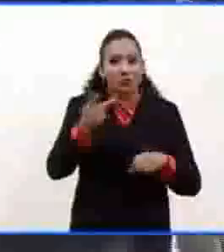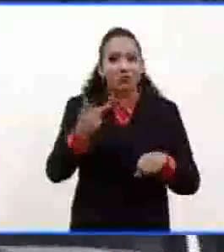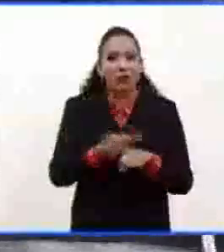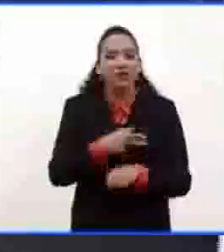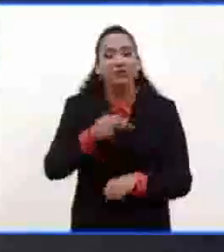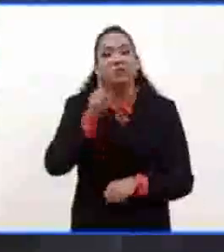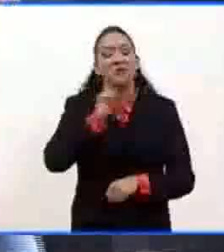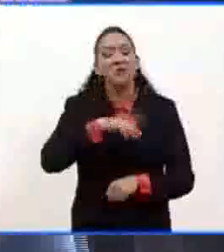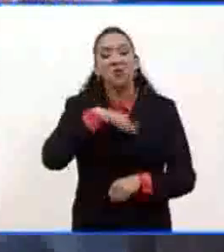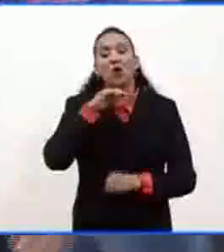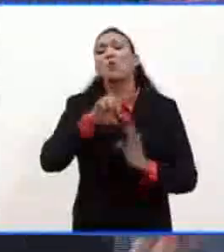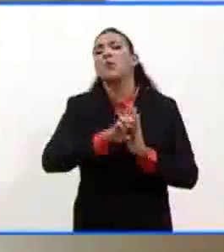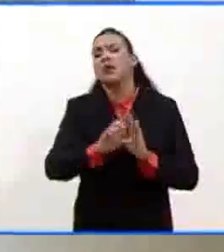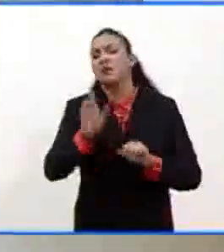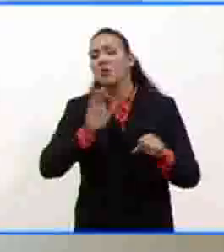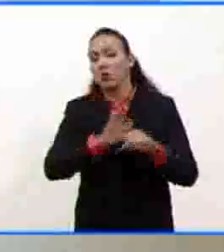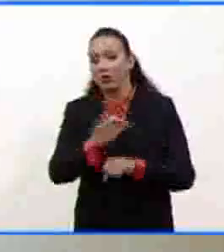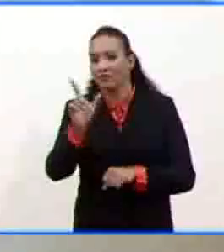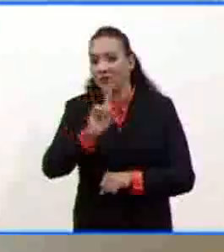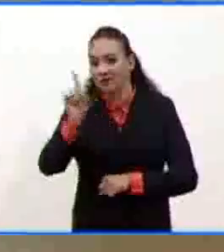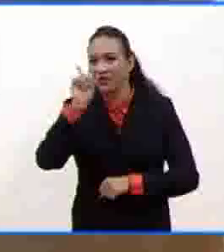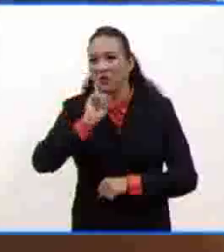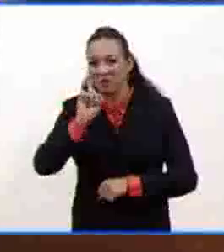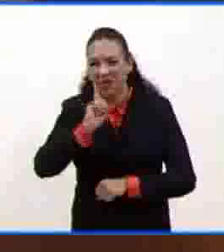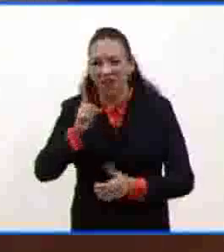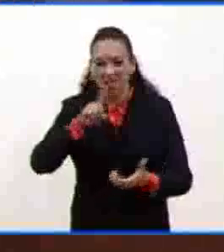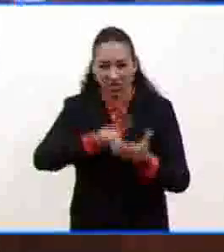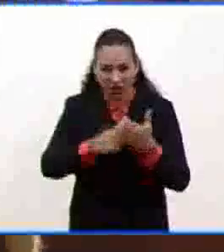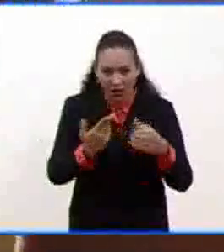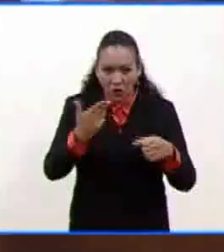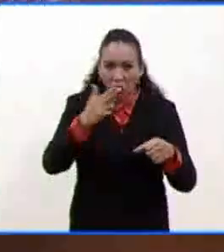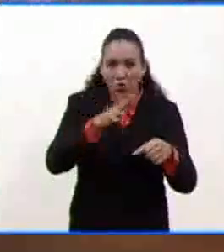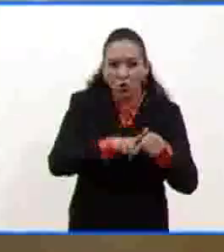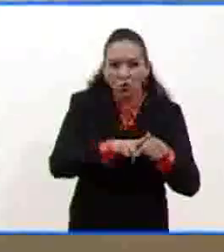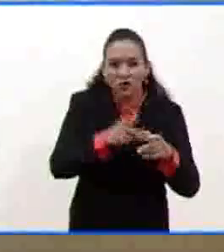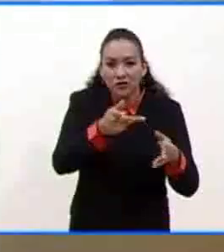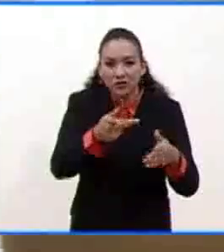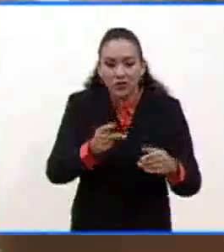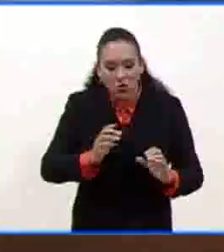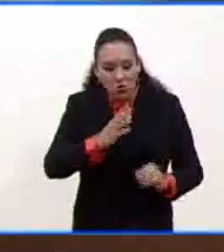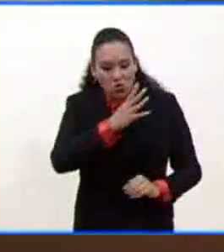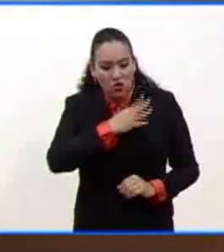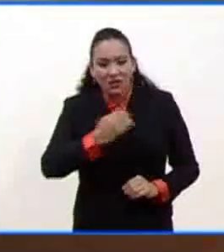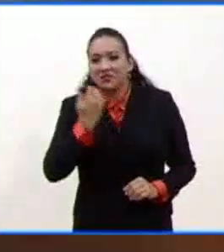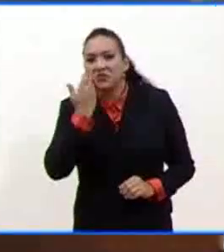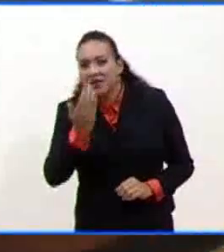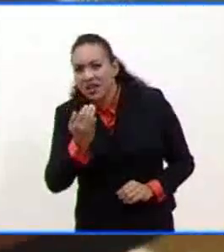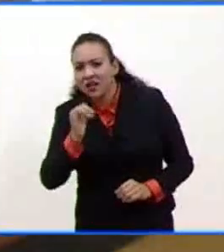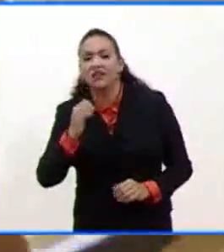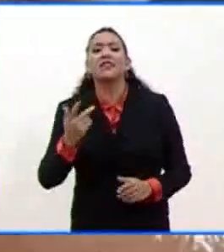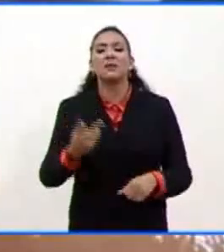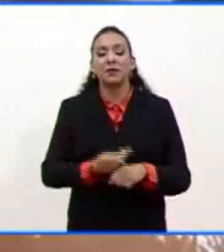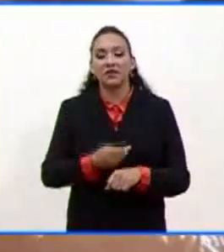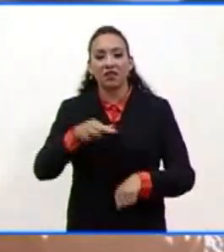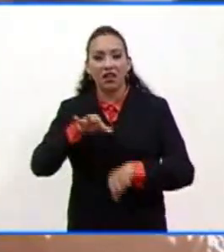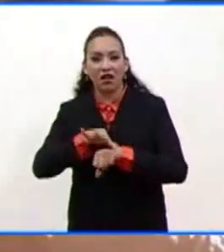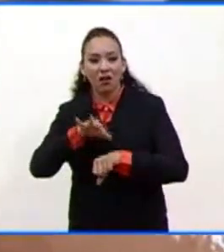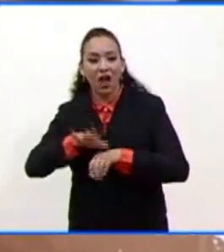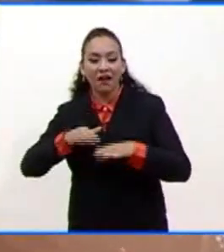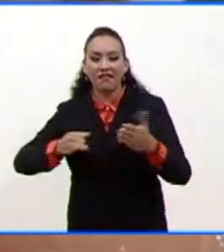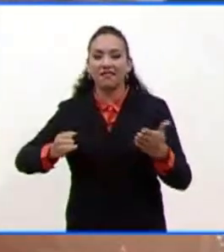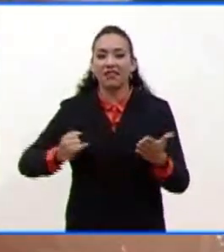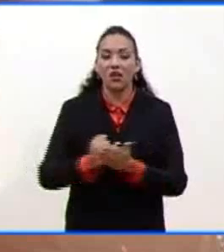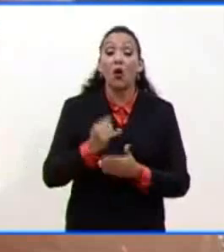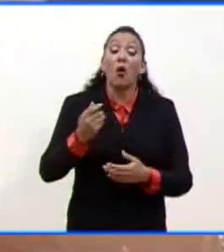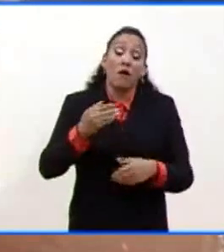tales como la violencia obstétrica, que representa una forma de vulnerar sus derechos fundamentales. Así lo consideró la magistrada Magda